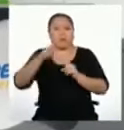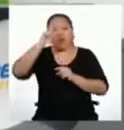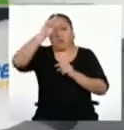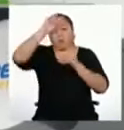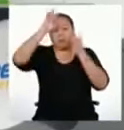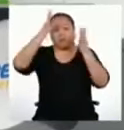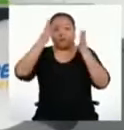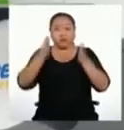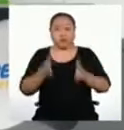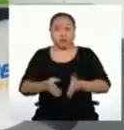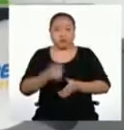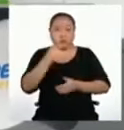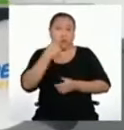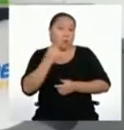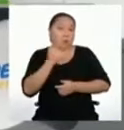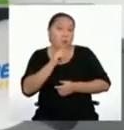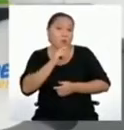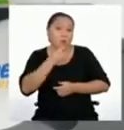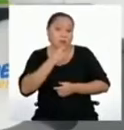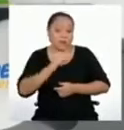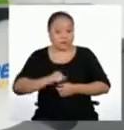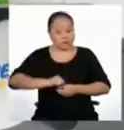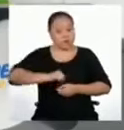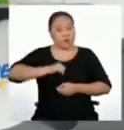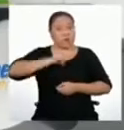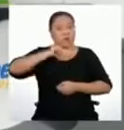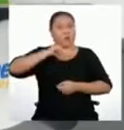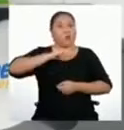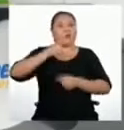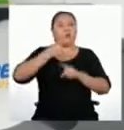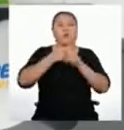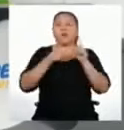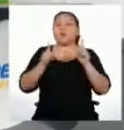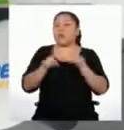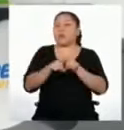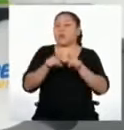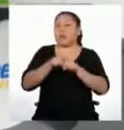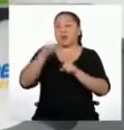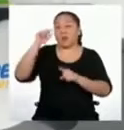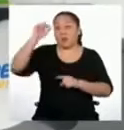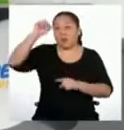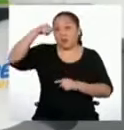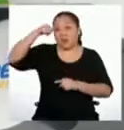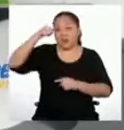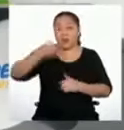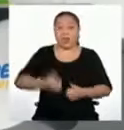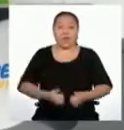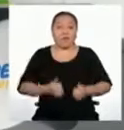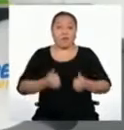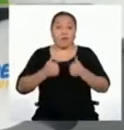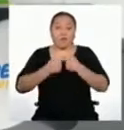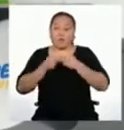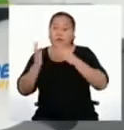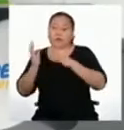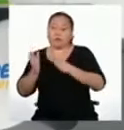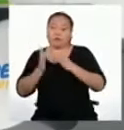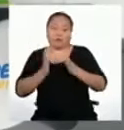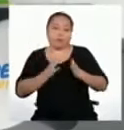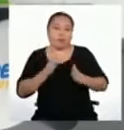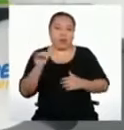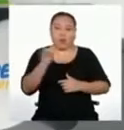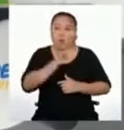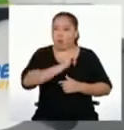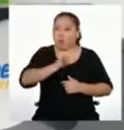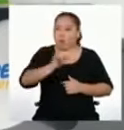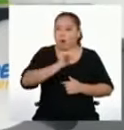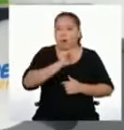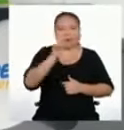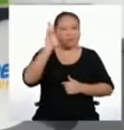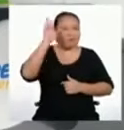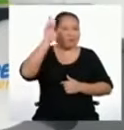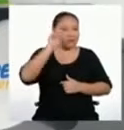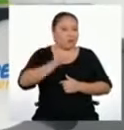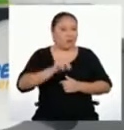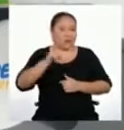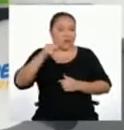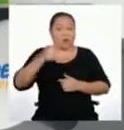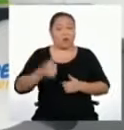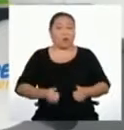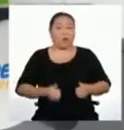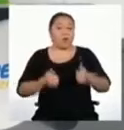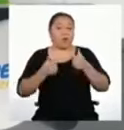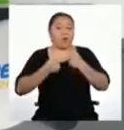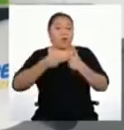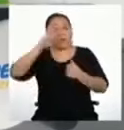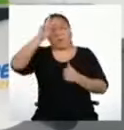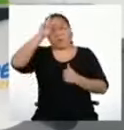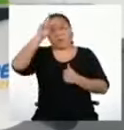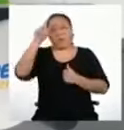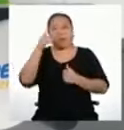nos enorgullezcamos por eso, debemos recordar que nuestra forma de vivir y organizarnos no es la misma. Vivir en Perú no es lo mismo